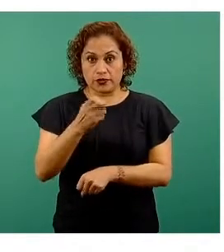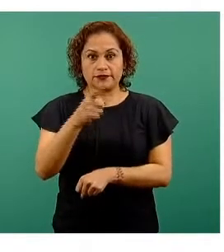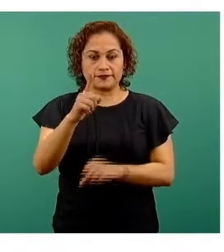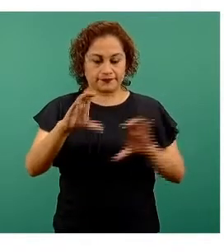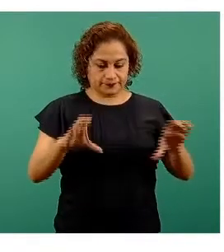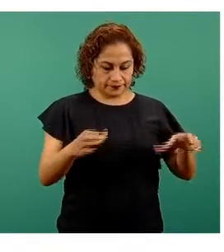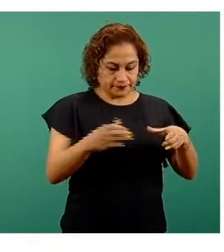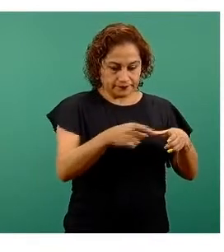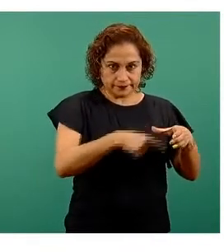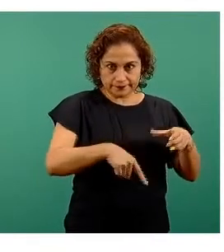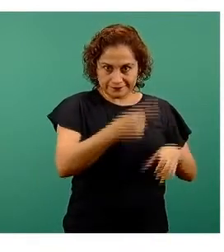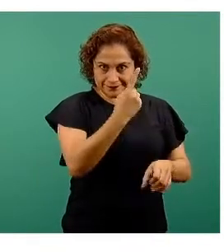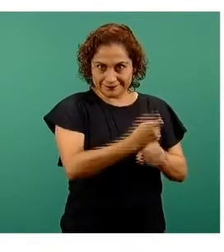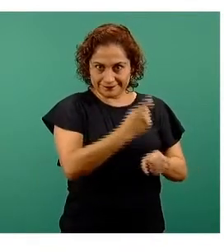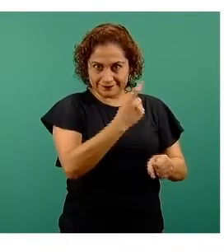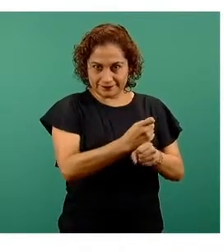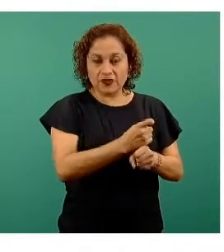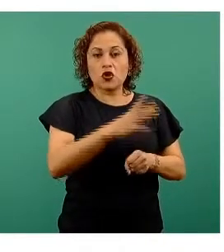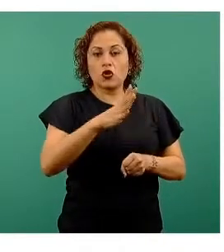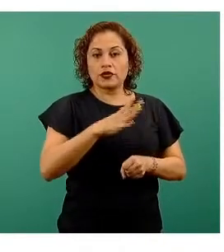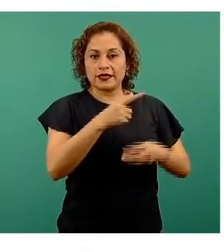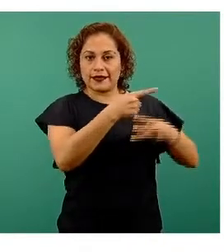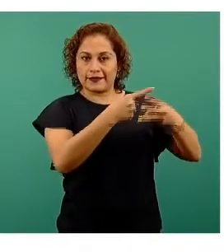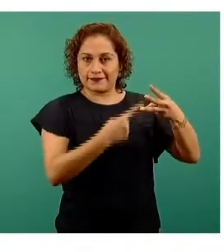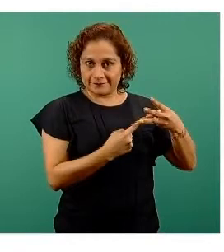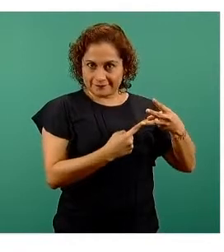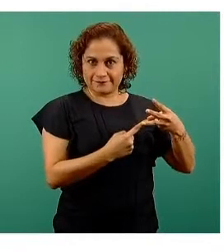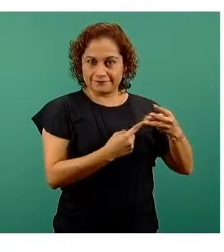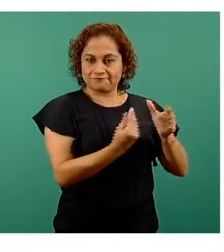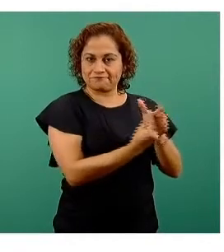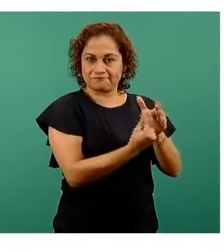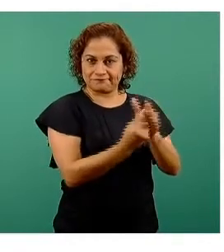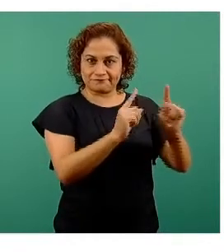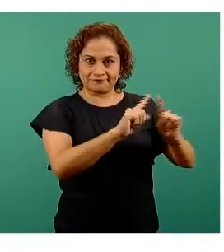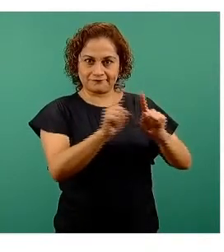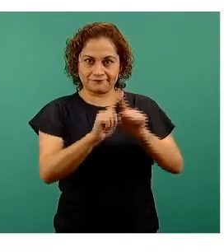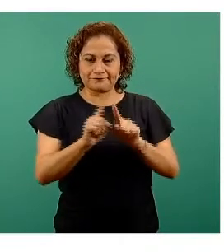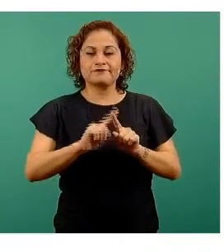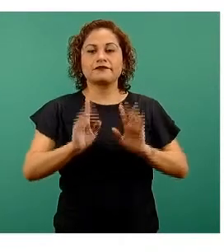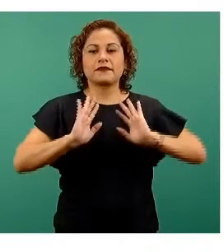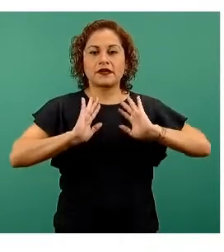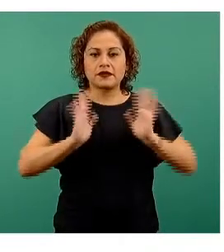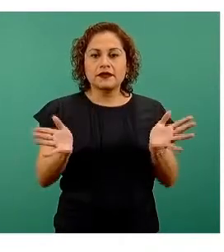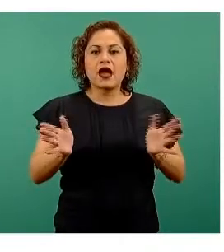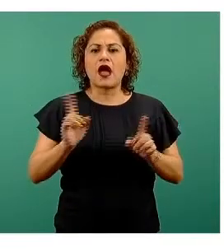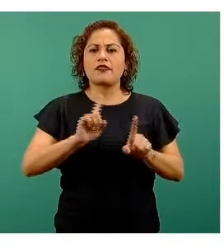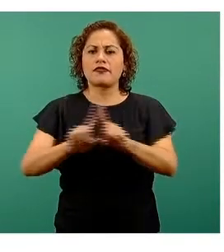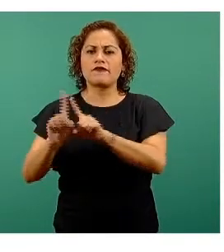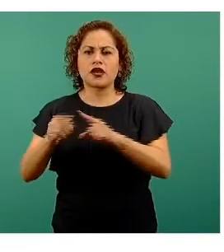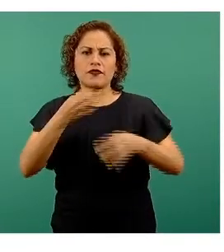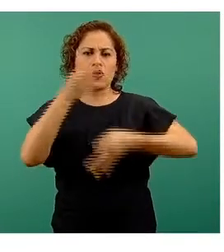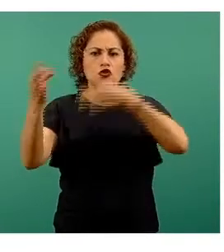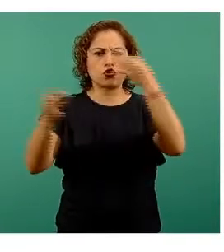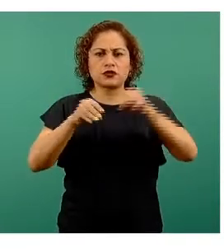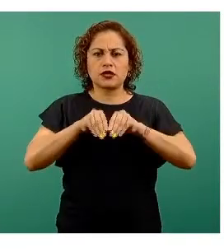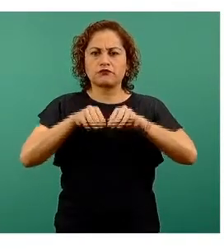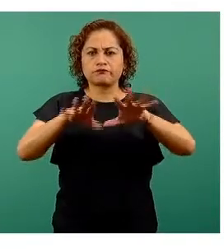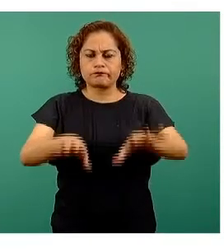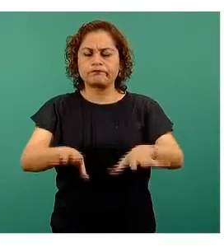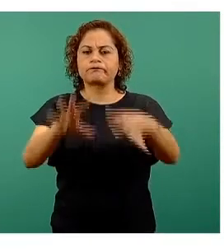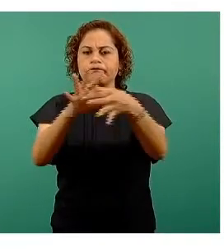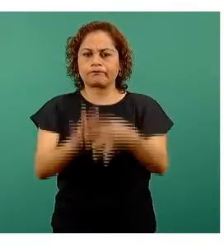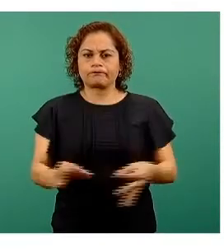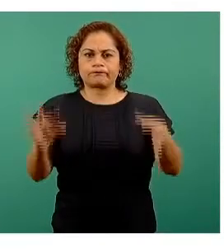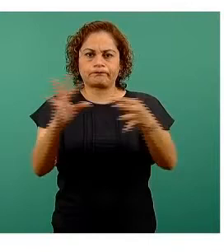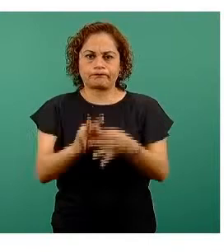grupo están estas 3 variantes que ampliamente se han dado a conocer, que en todos los medios obviamente se han publicado, no